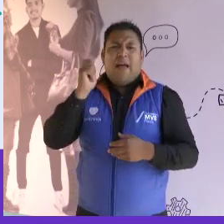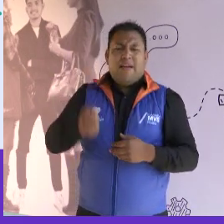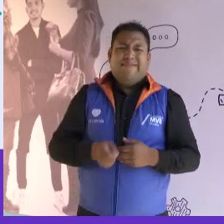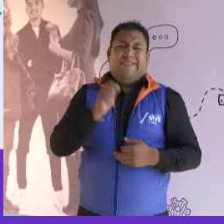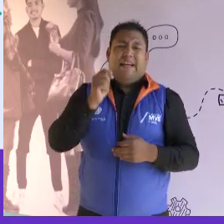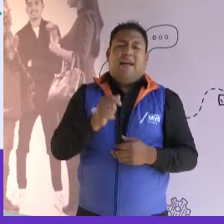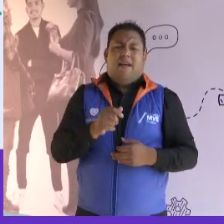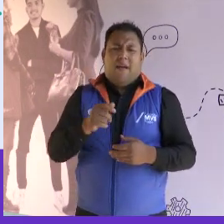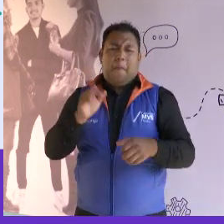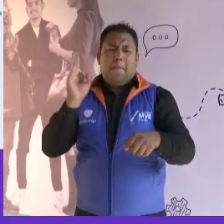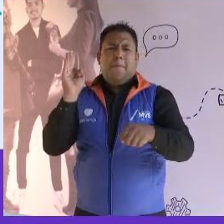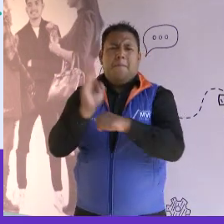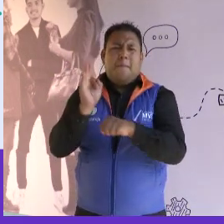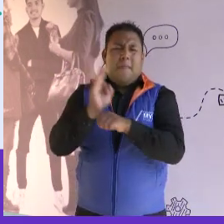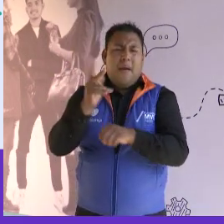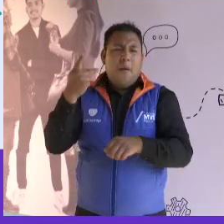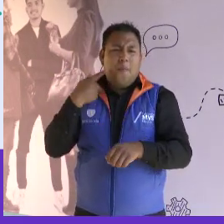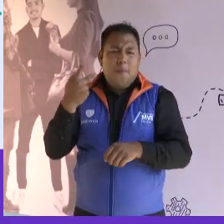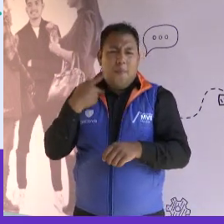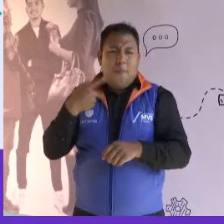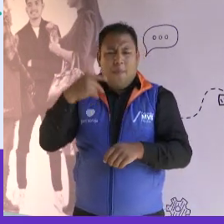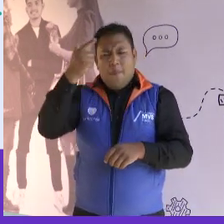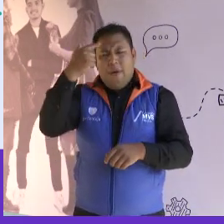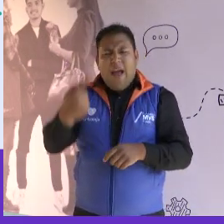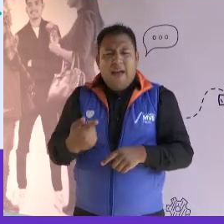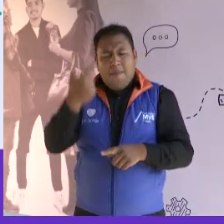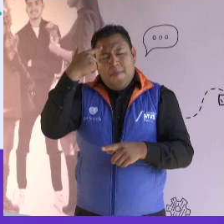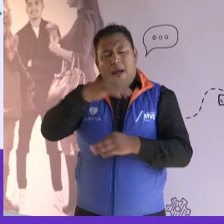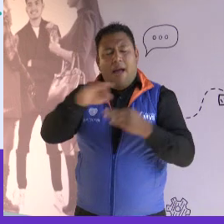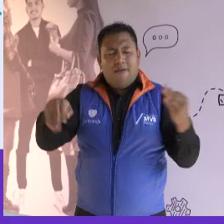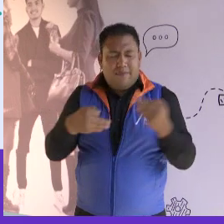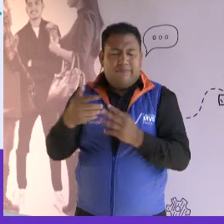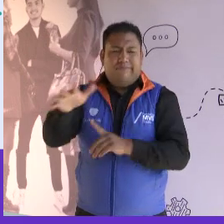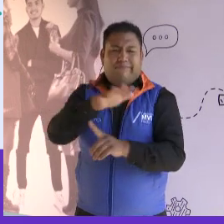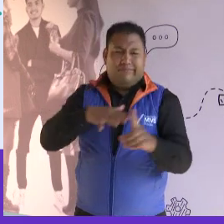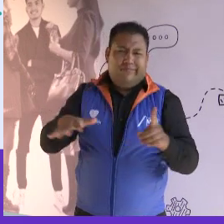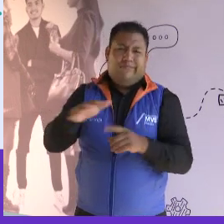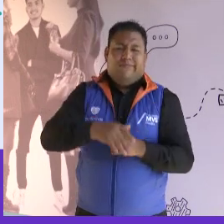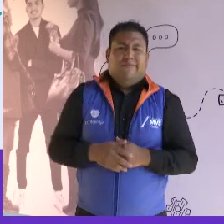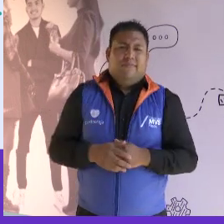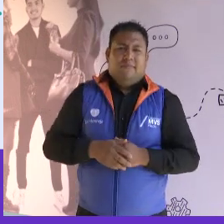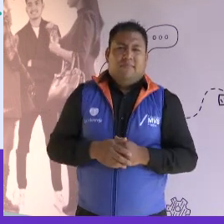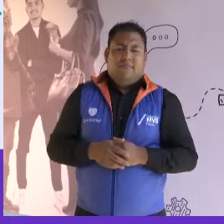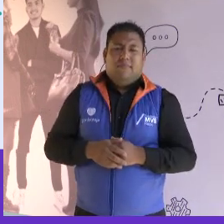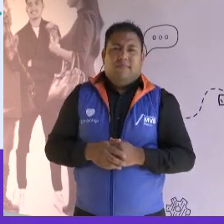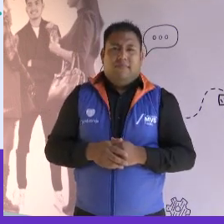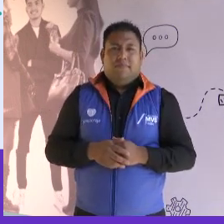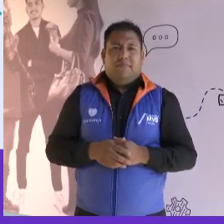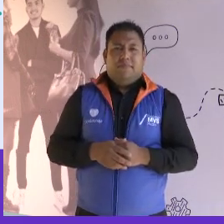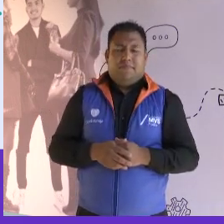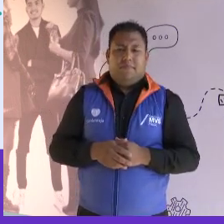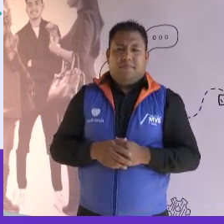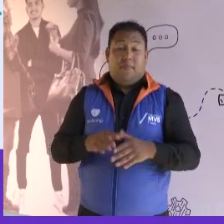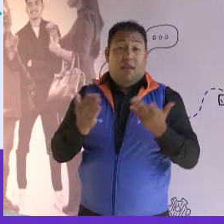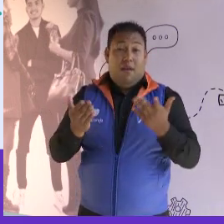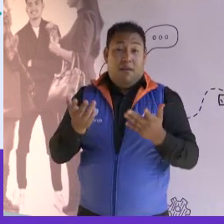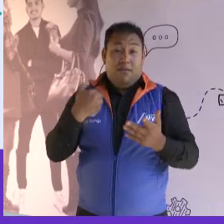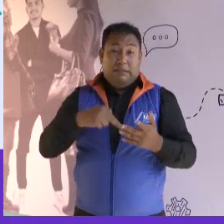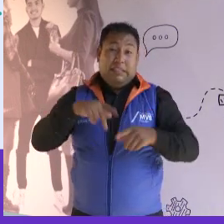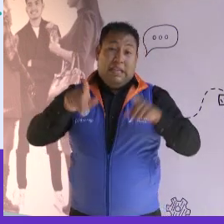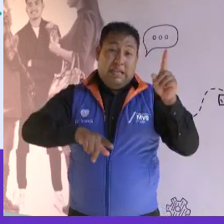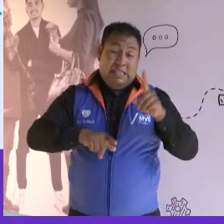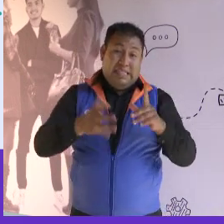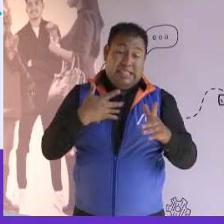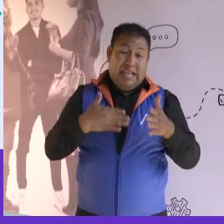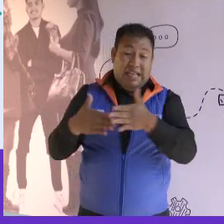al final después de todo, ¿no? Ciertamente a nosotros nos ha costado más el diálogo con gobiernos